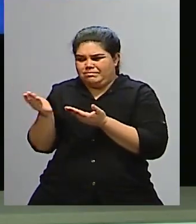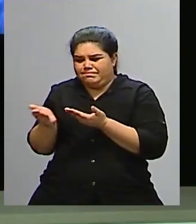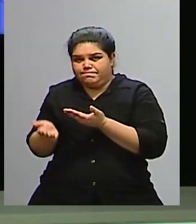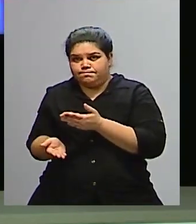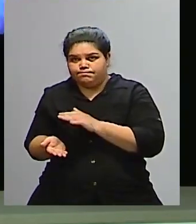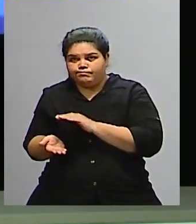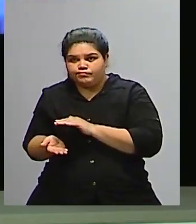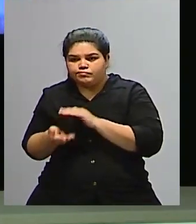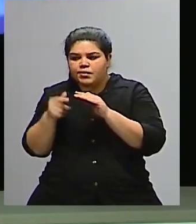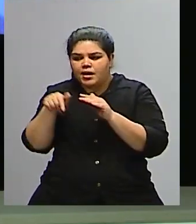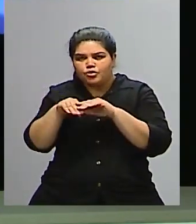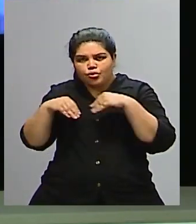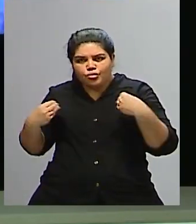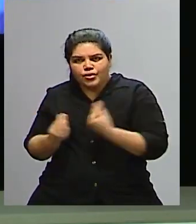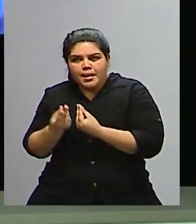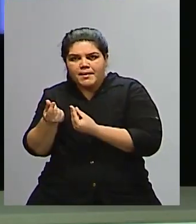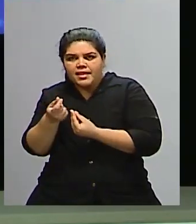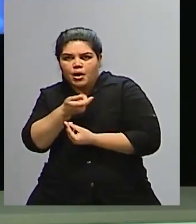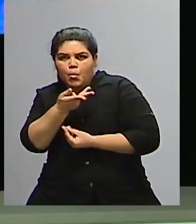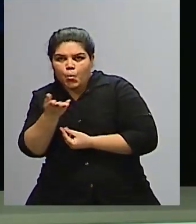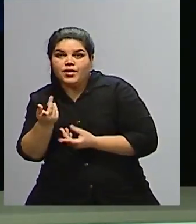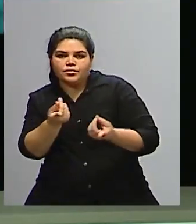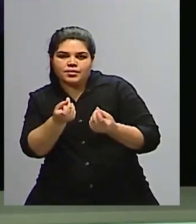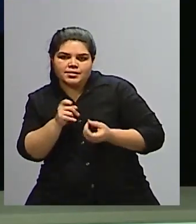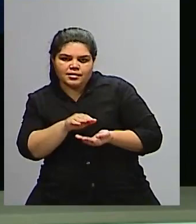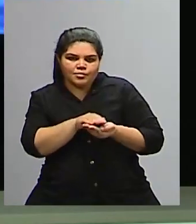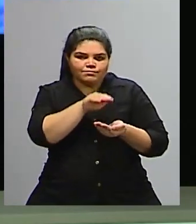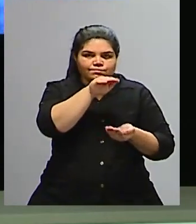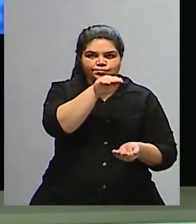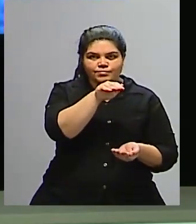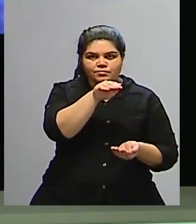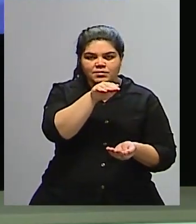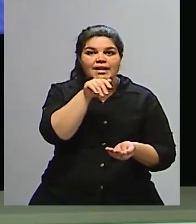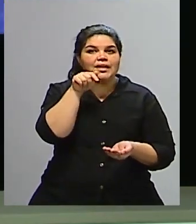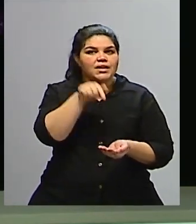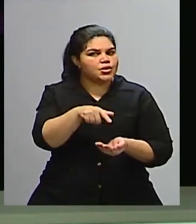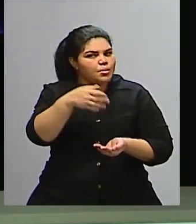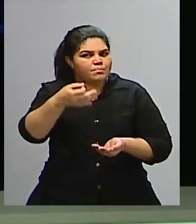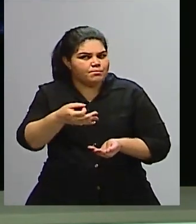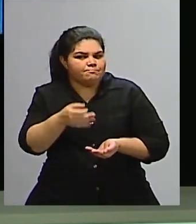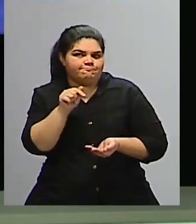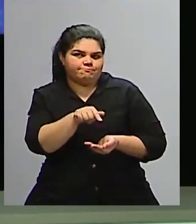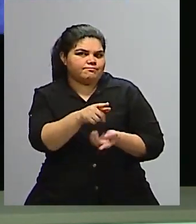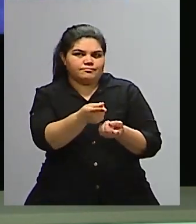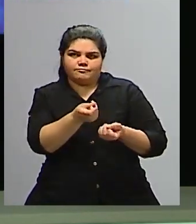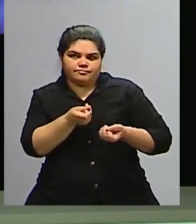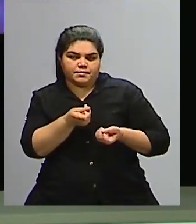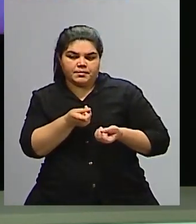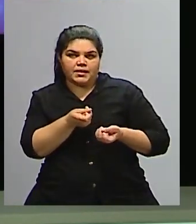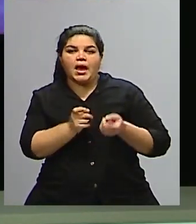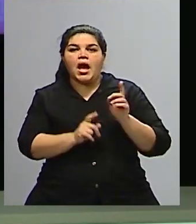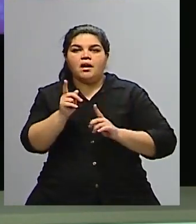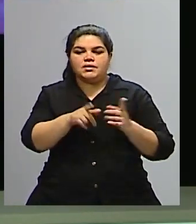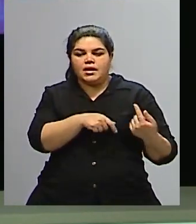Esto no quiere decir que se pueda gastar lo que se quiera, ¿no? Y hay una clasificación sencilla de los gastos que dice los gastos deben ser